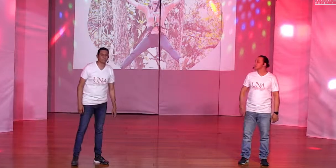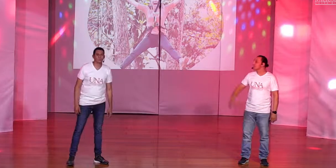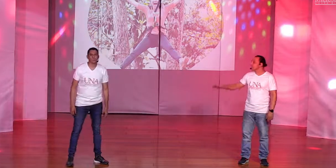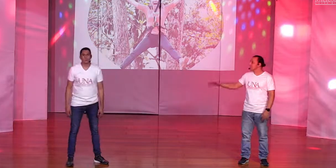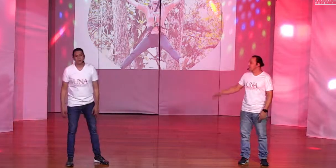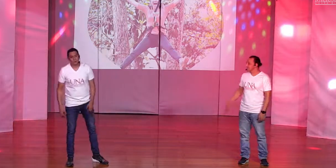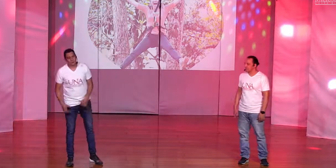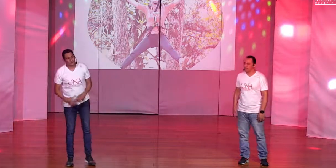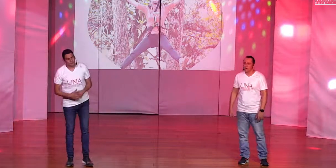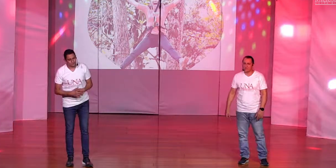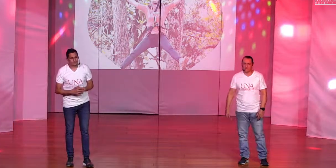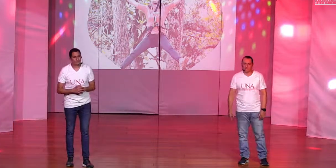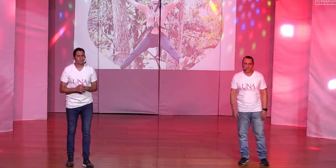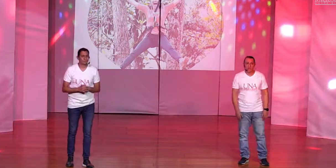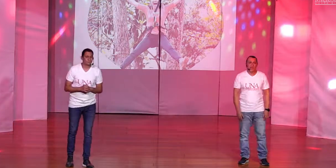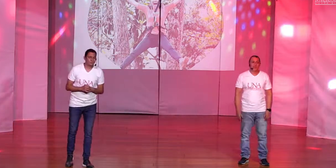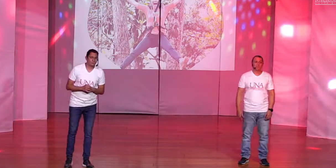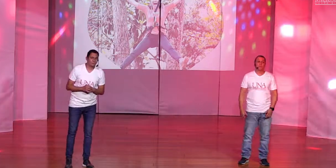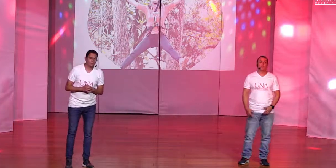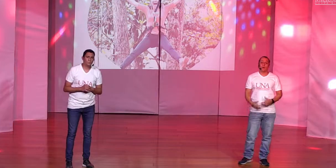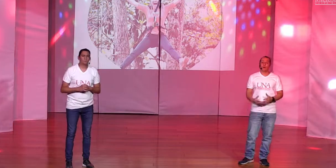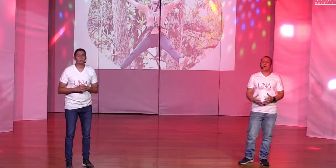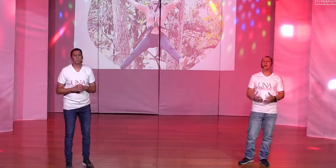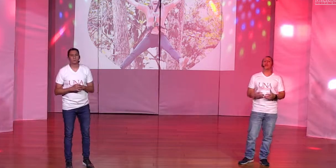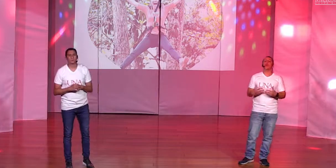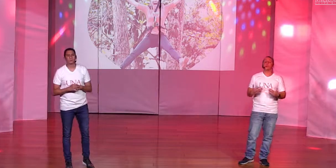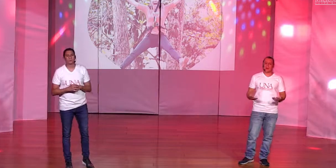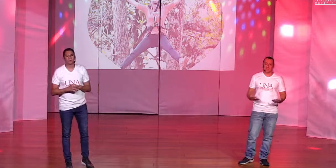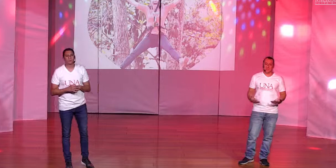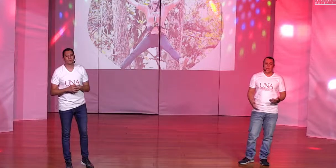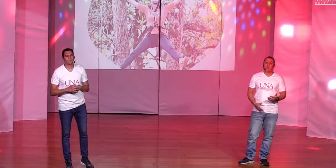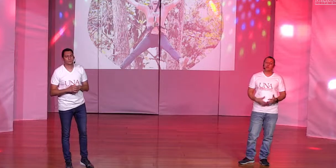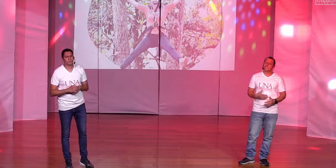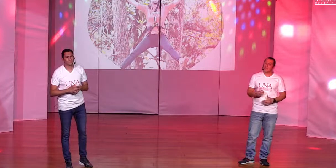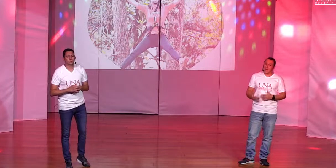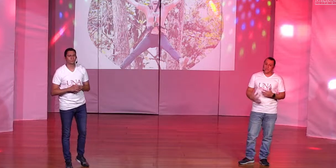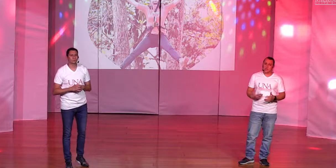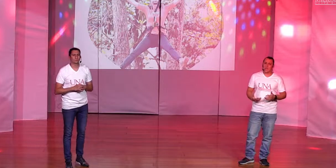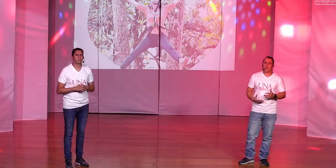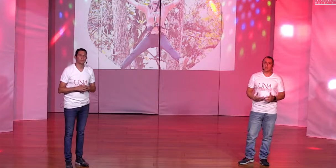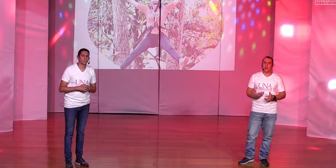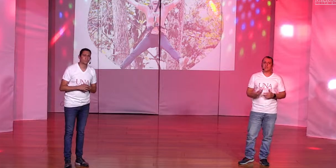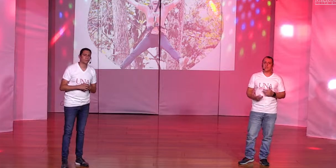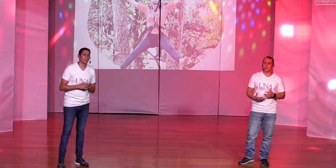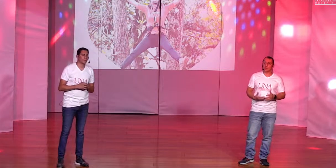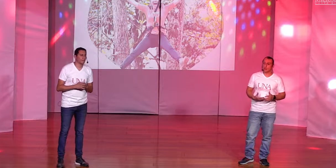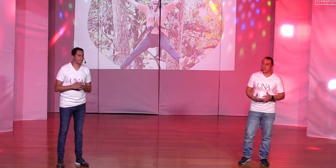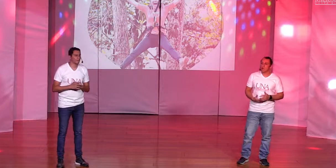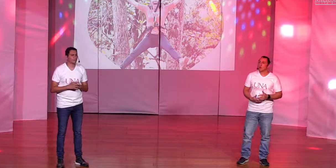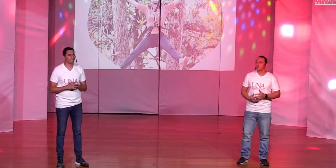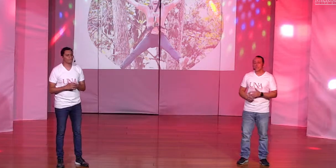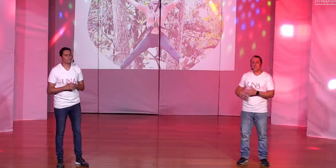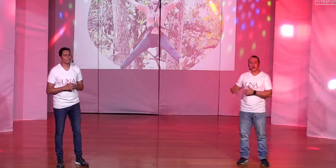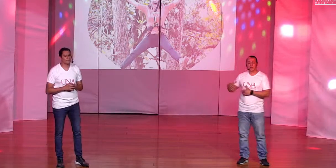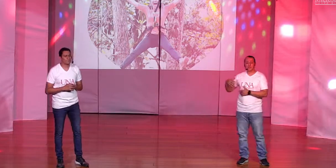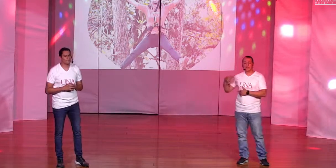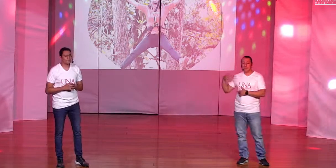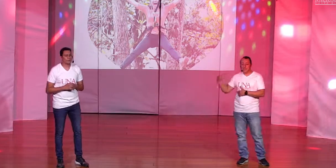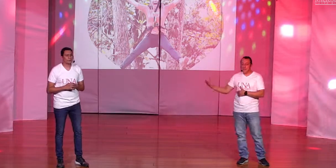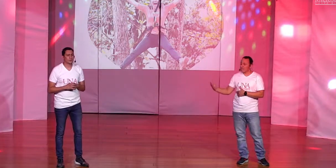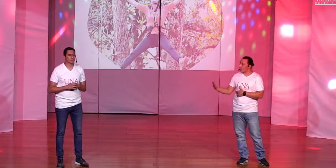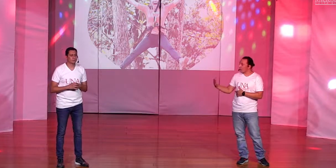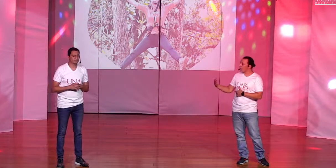están bien y no están permitidas aquí en la Universidad Nacional. Entonces, por favor, ojalá que no le pase. Pero si llegara a suceder alguna de estas situaciones, usted tiene